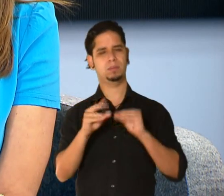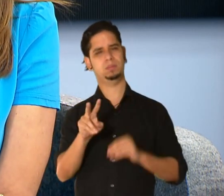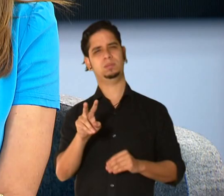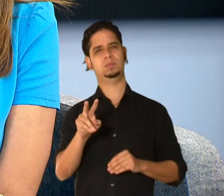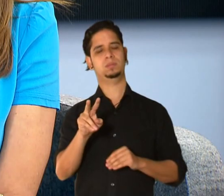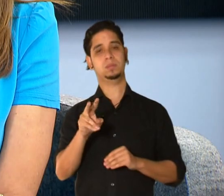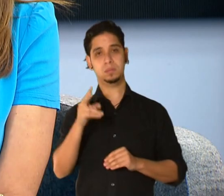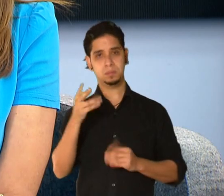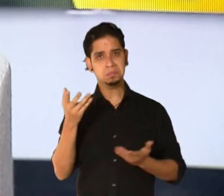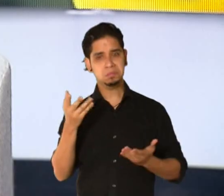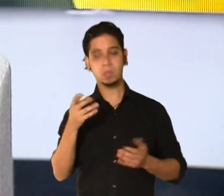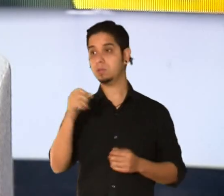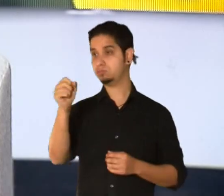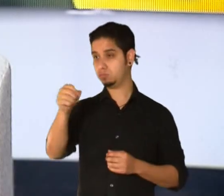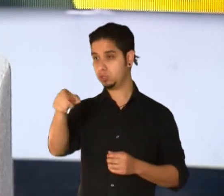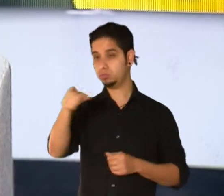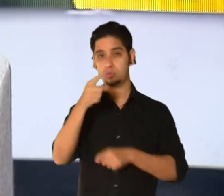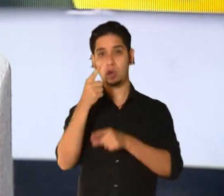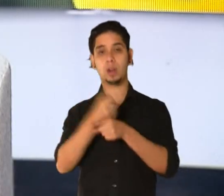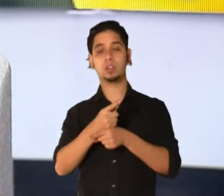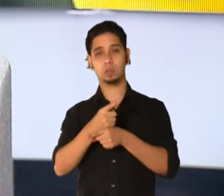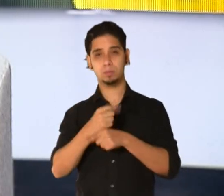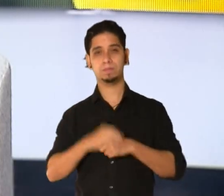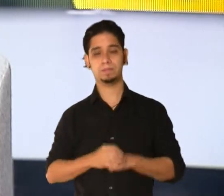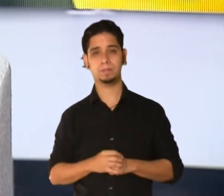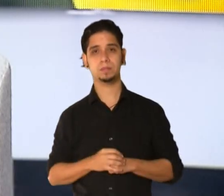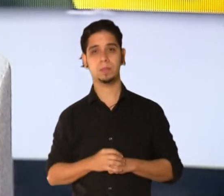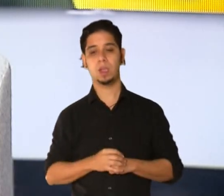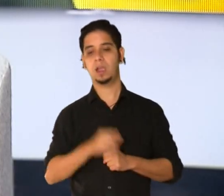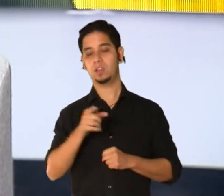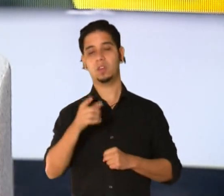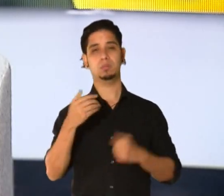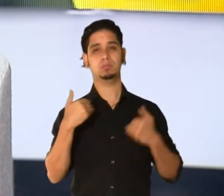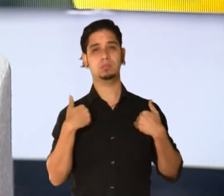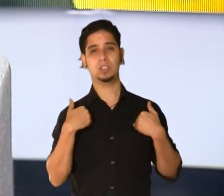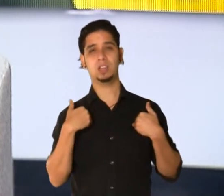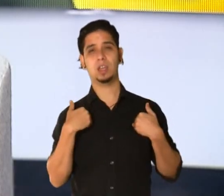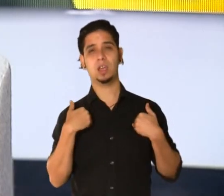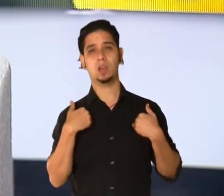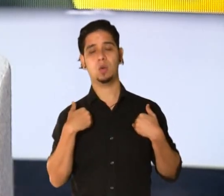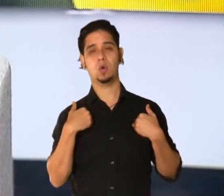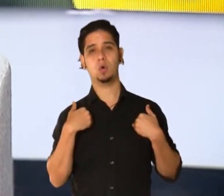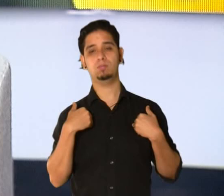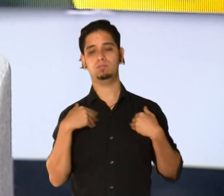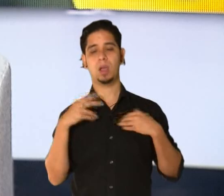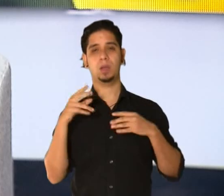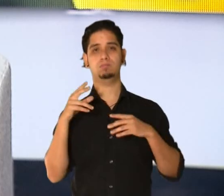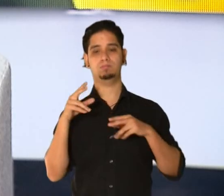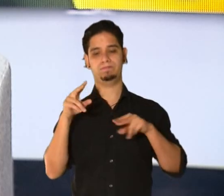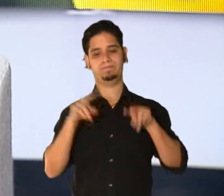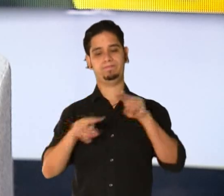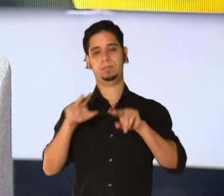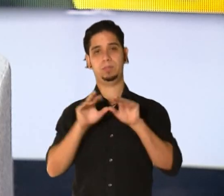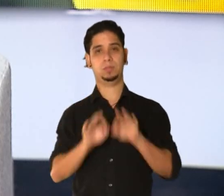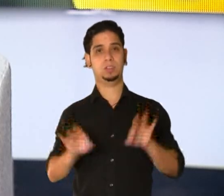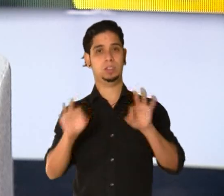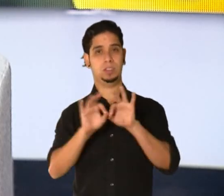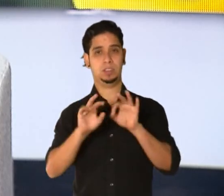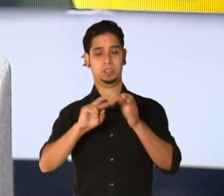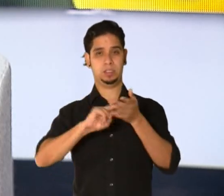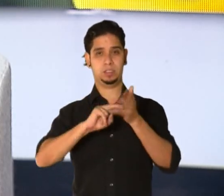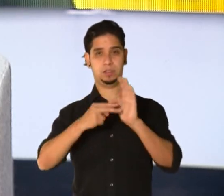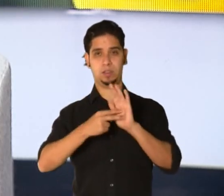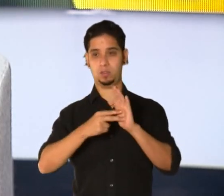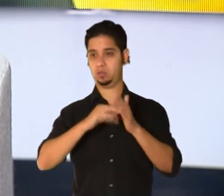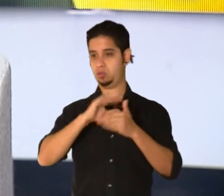sí. Y eso también tiene una observación importante porque eso implica que todas las